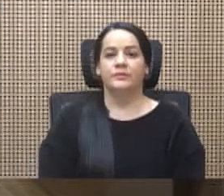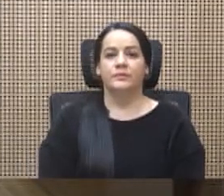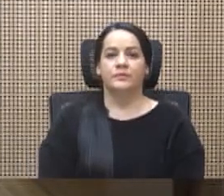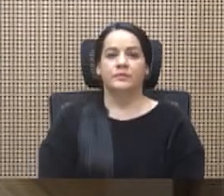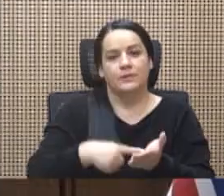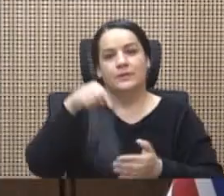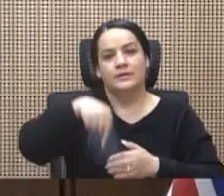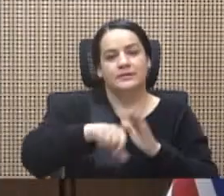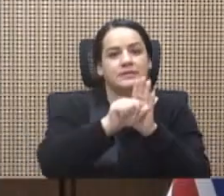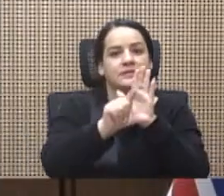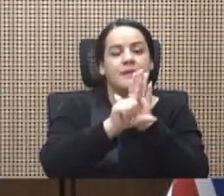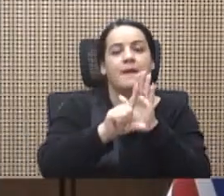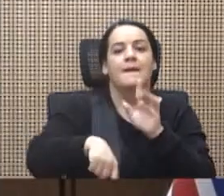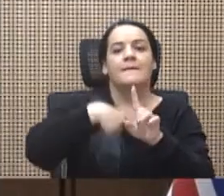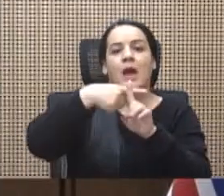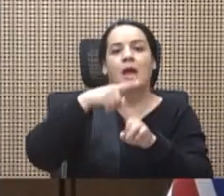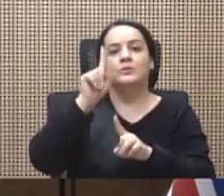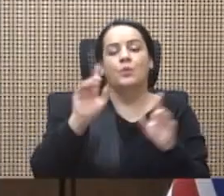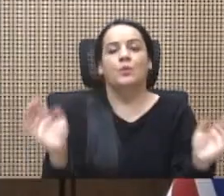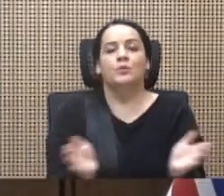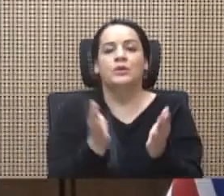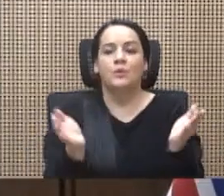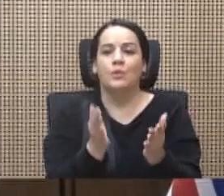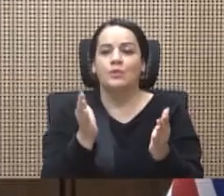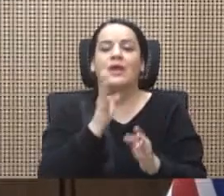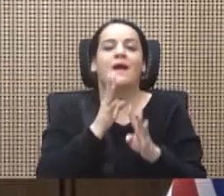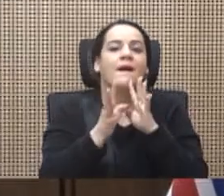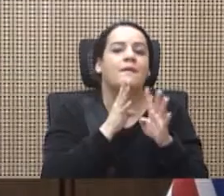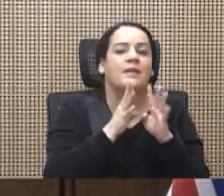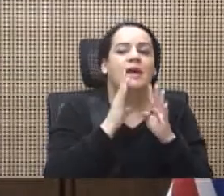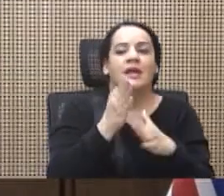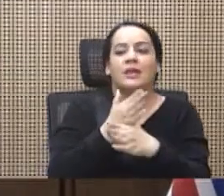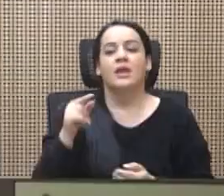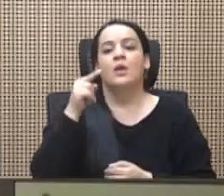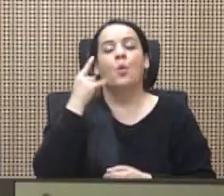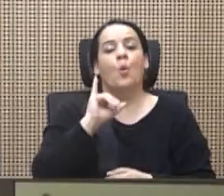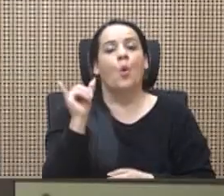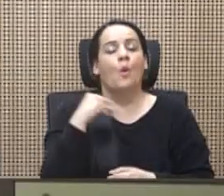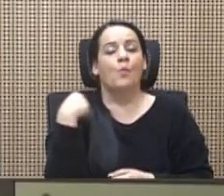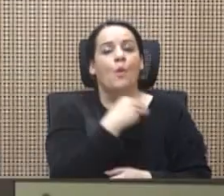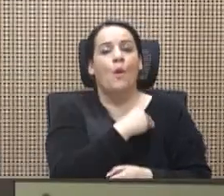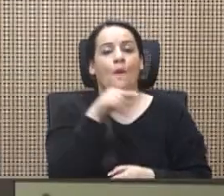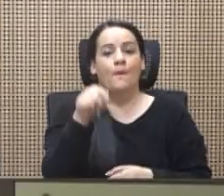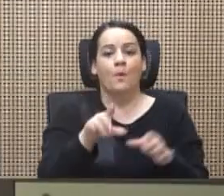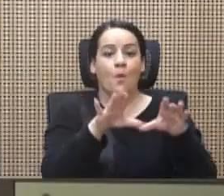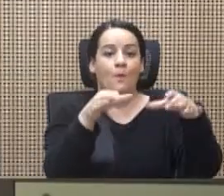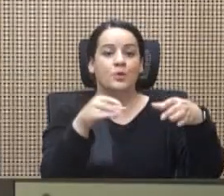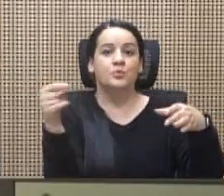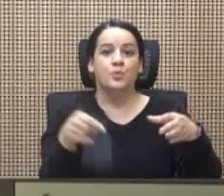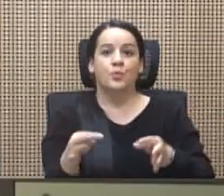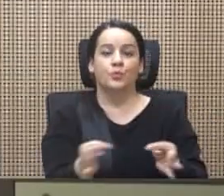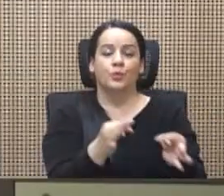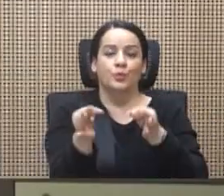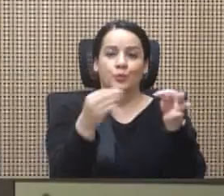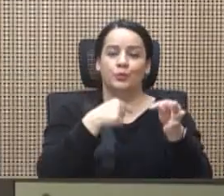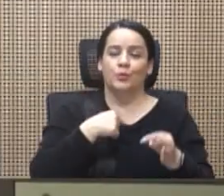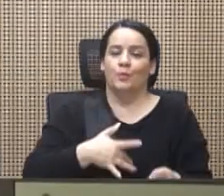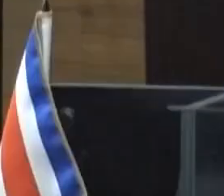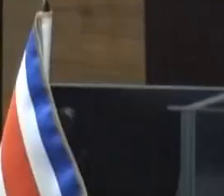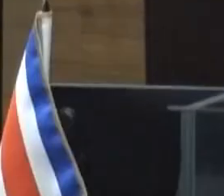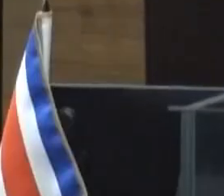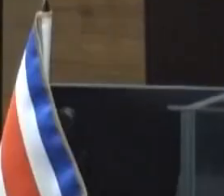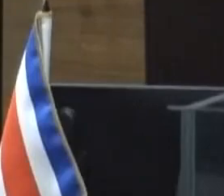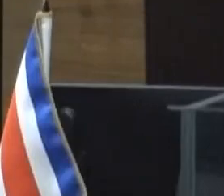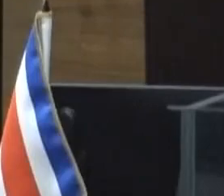ya más de 630 inta puestas a despacho también acordaron realizaron debate reglado el próximo nueve de agosto en una